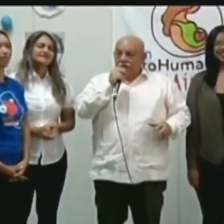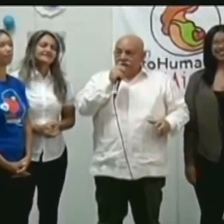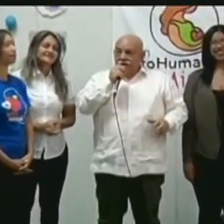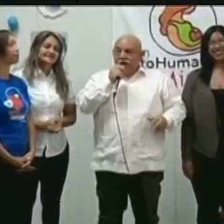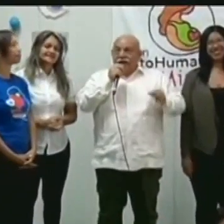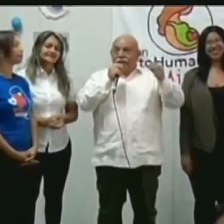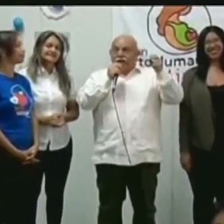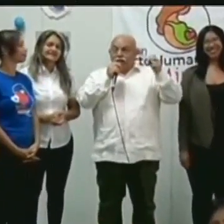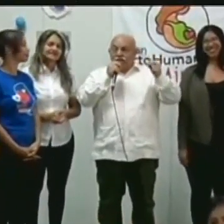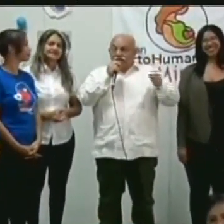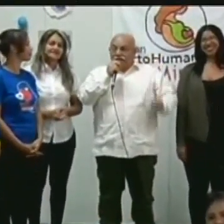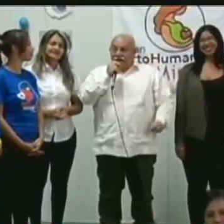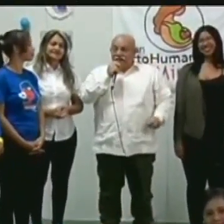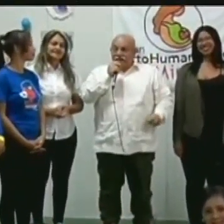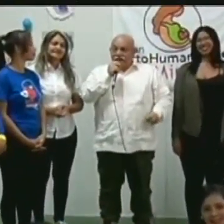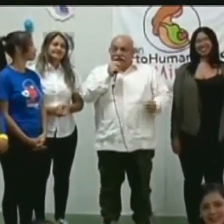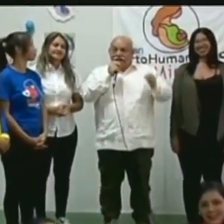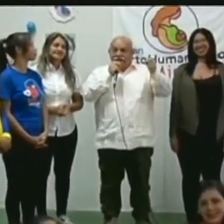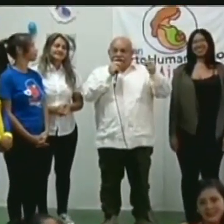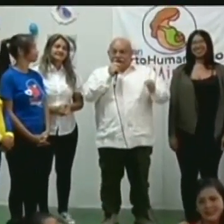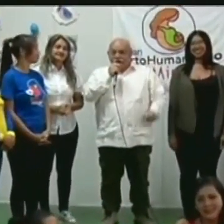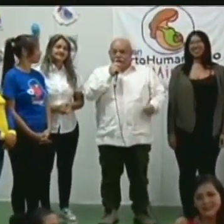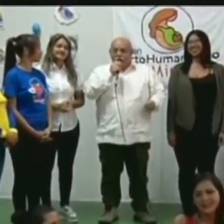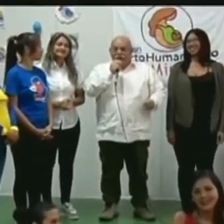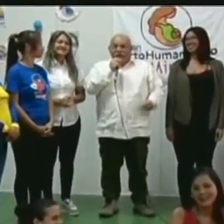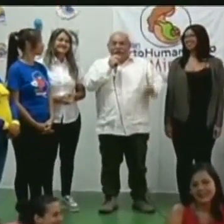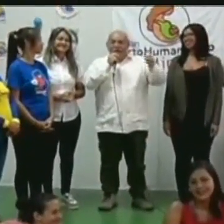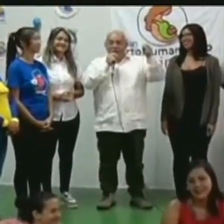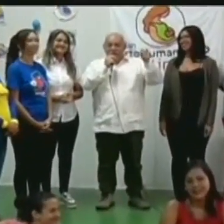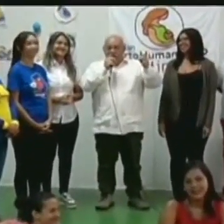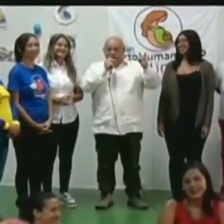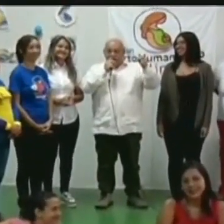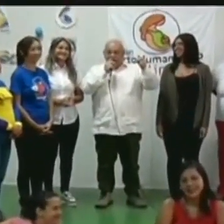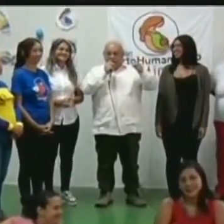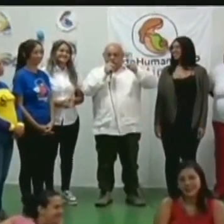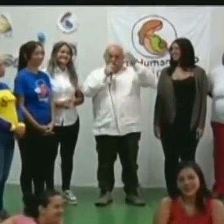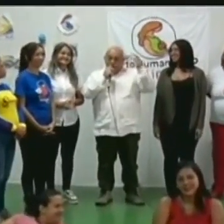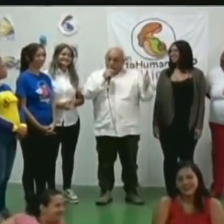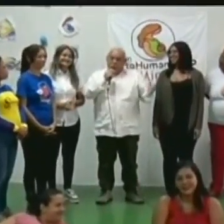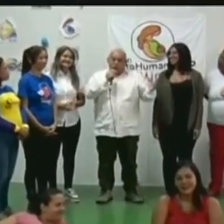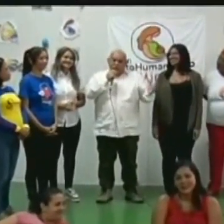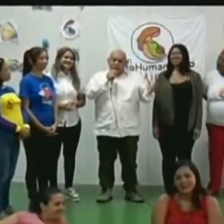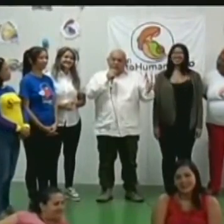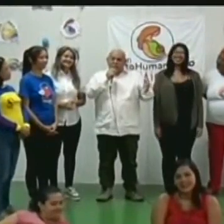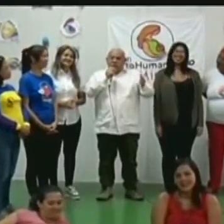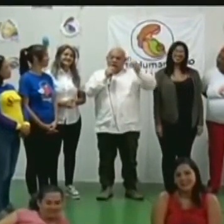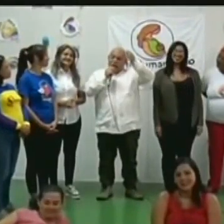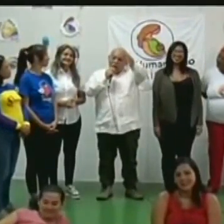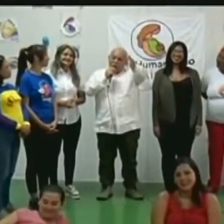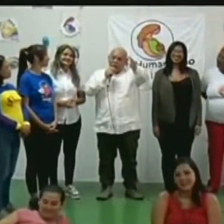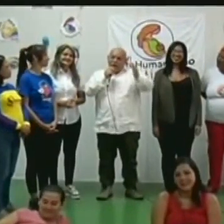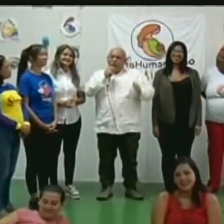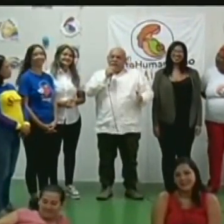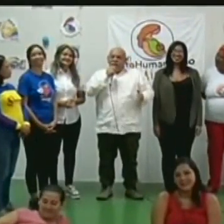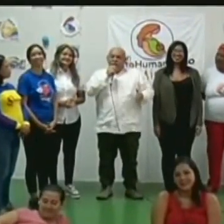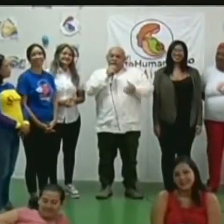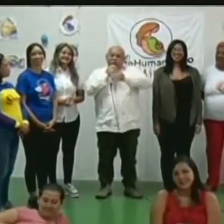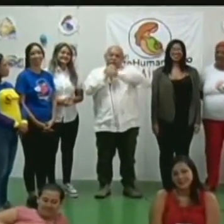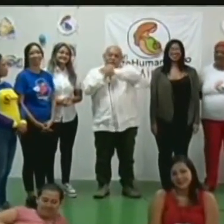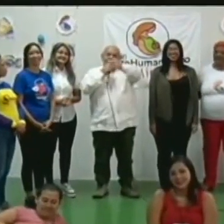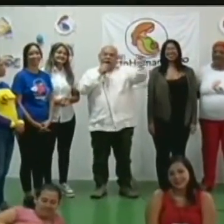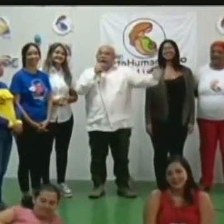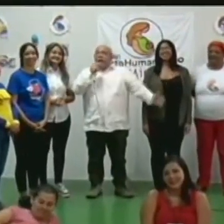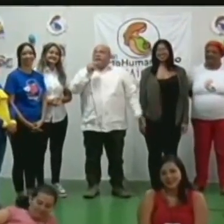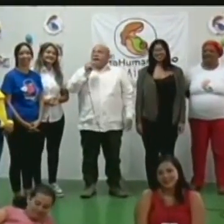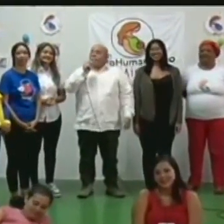misión en la parroquia Santa Teresa, en Quinta Crespo, lo despedimos, presidente, le damos la palabra y